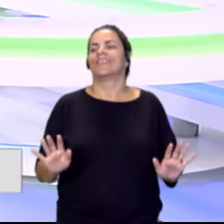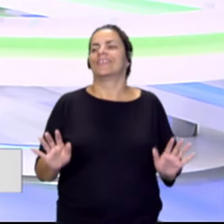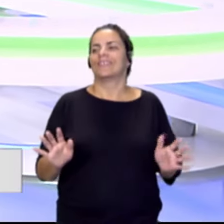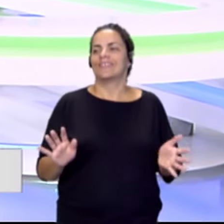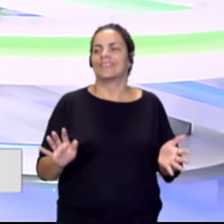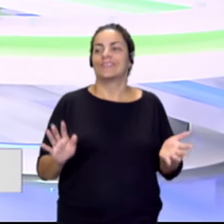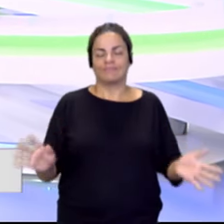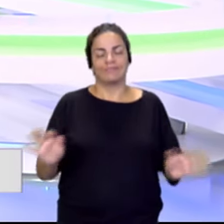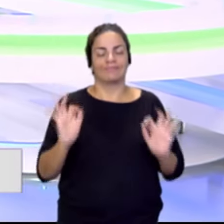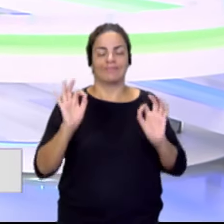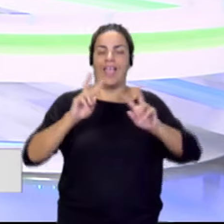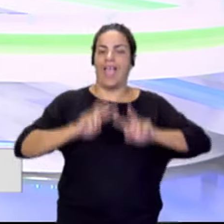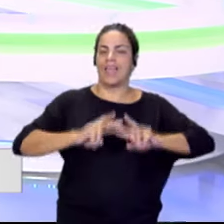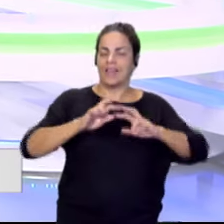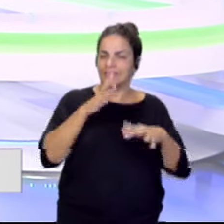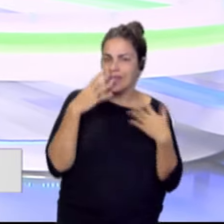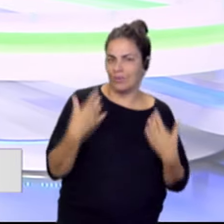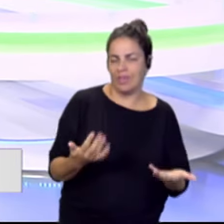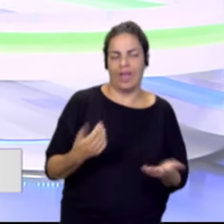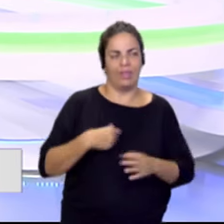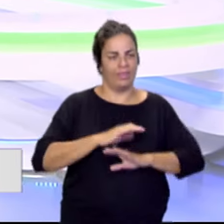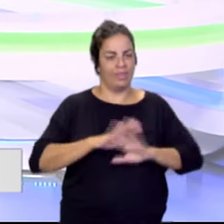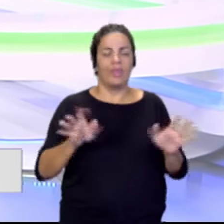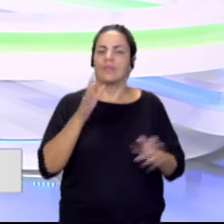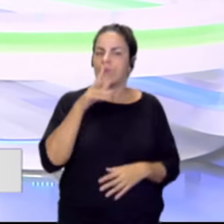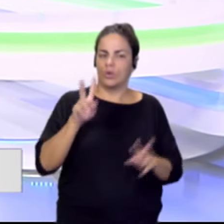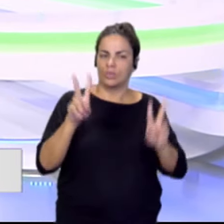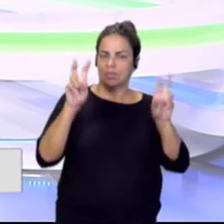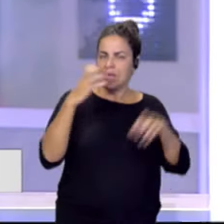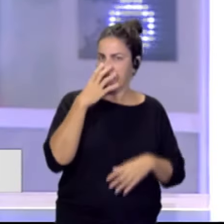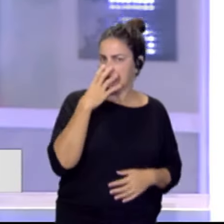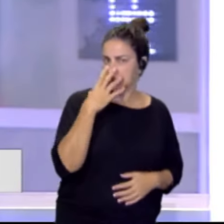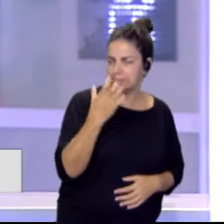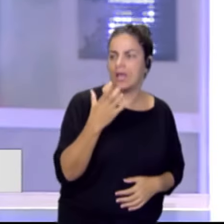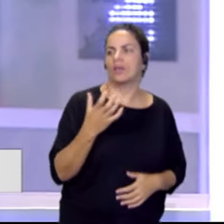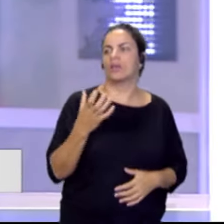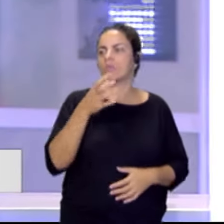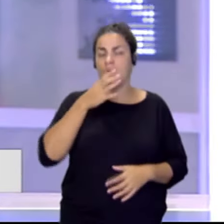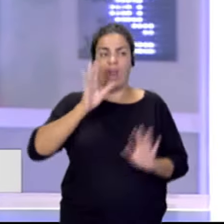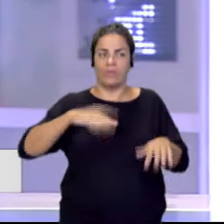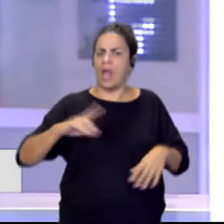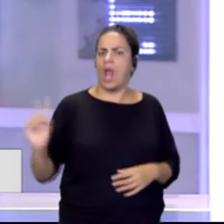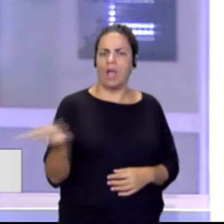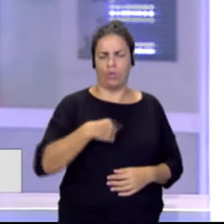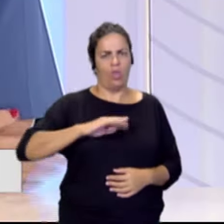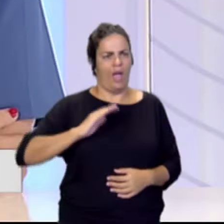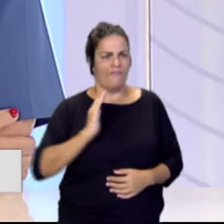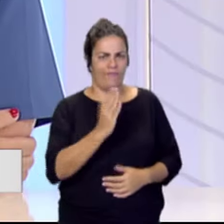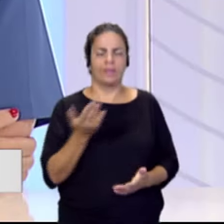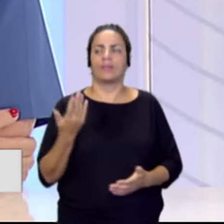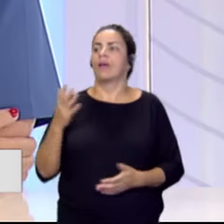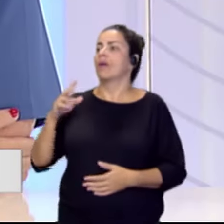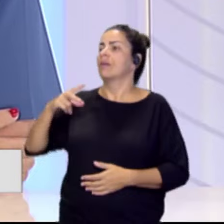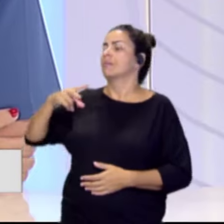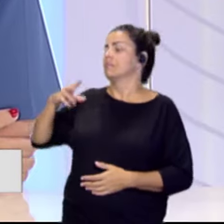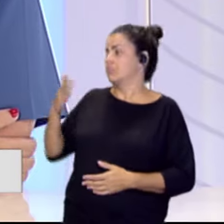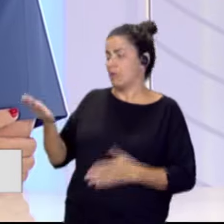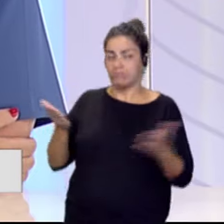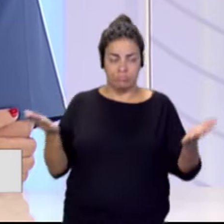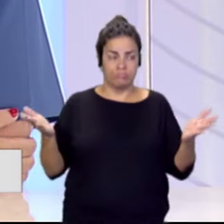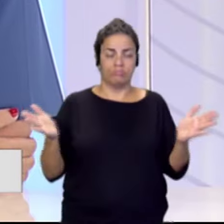Este análisis de la actualidad, ¿no? Sin duda es un tema para tomárselo muy en serio, claro. y que nos afecta absolutamente a todos. Natacha y Arena, Antonio Salazar, como